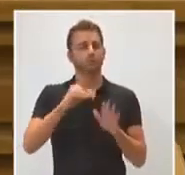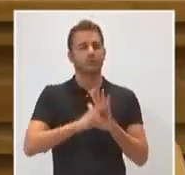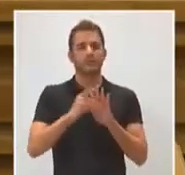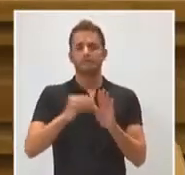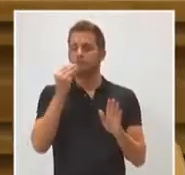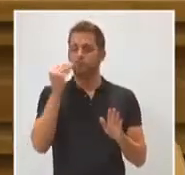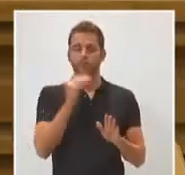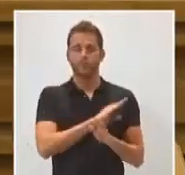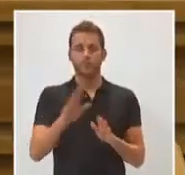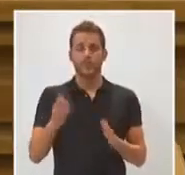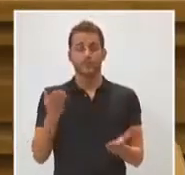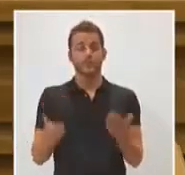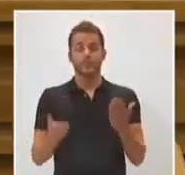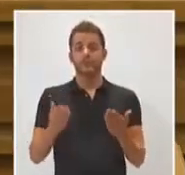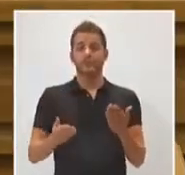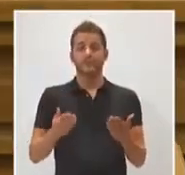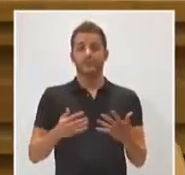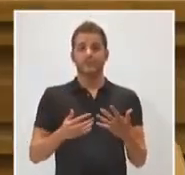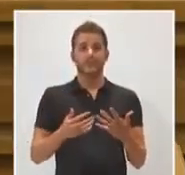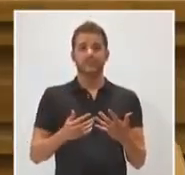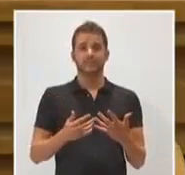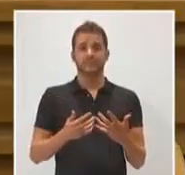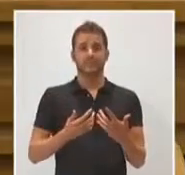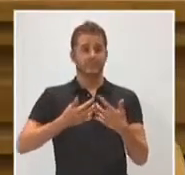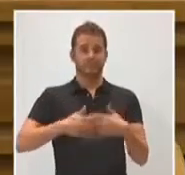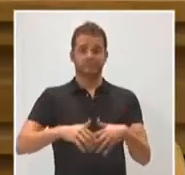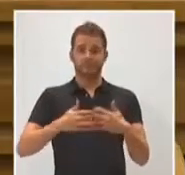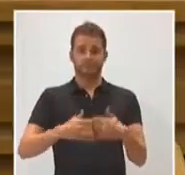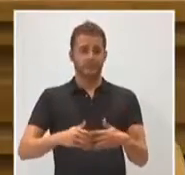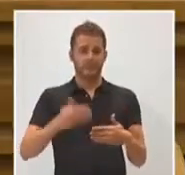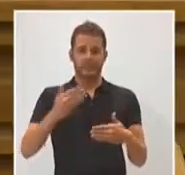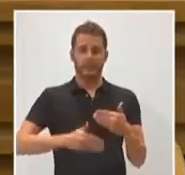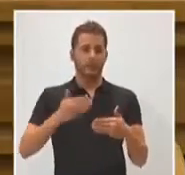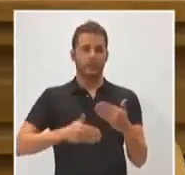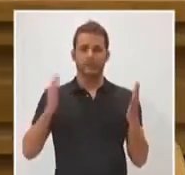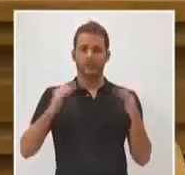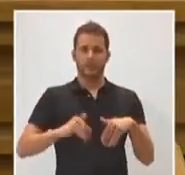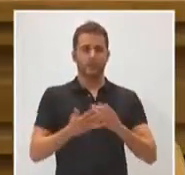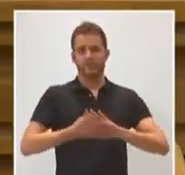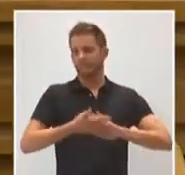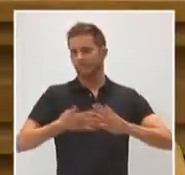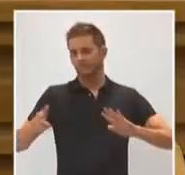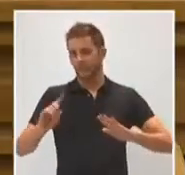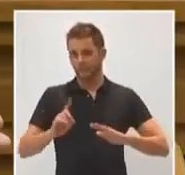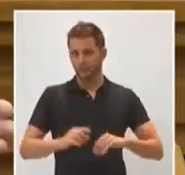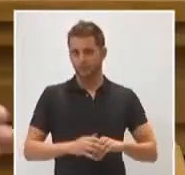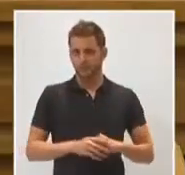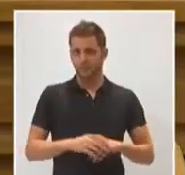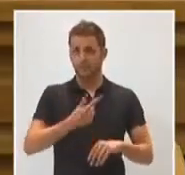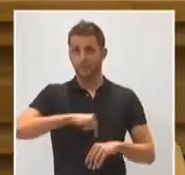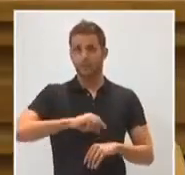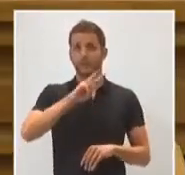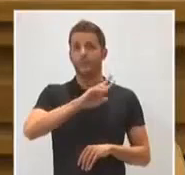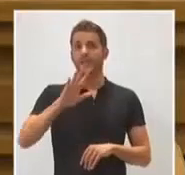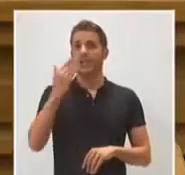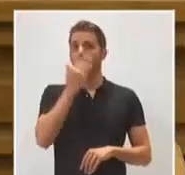comparativa en infraestructuras no no no tiene no tiene límite por tanto no no me voy a extender pero vamos tenemos 25 nuevos